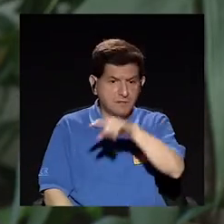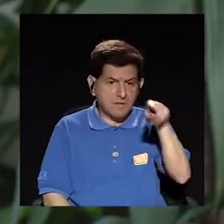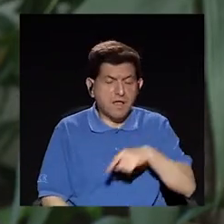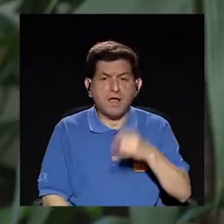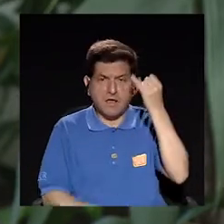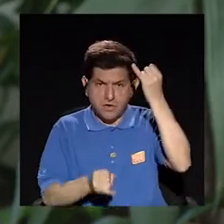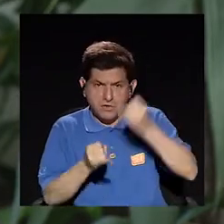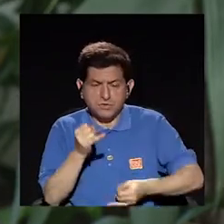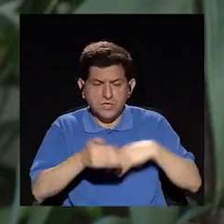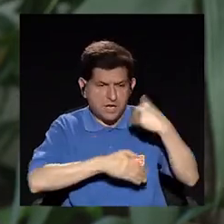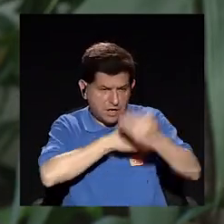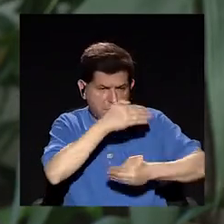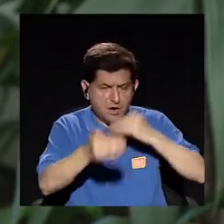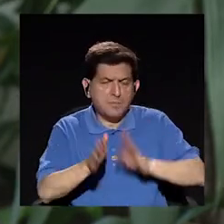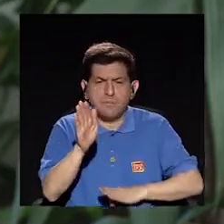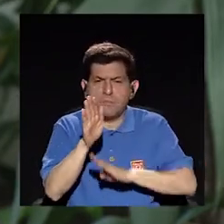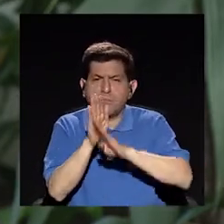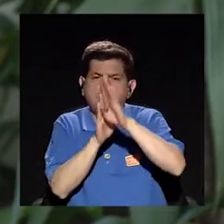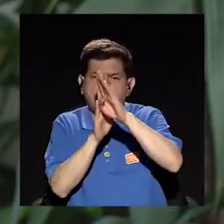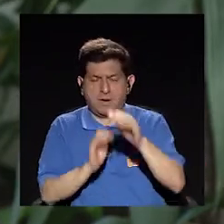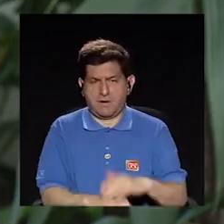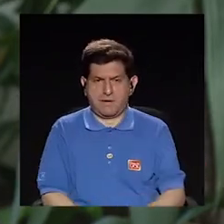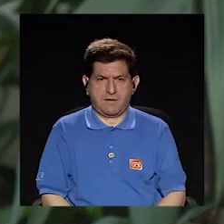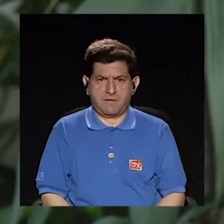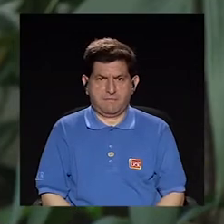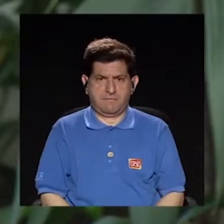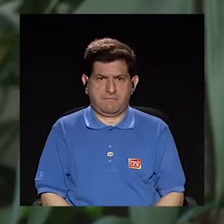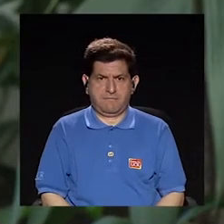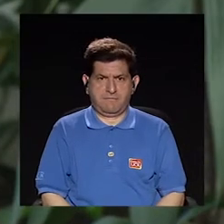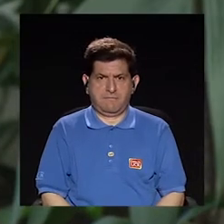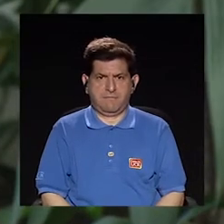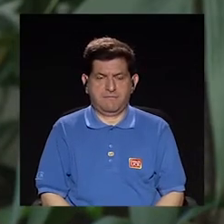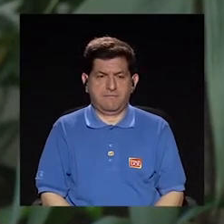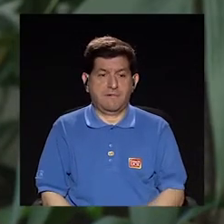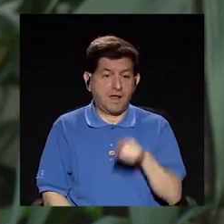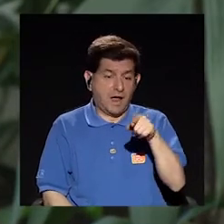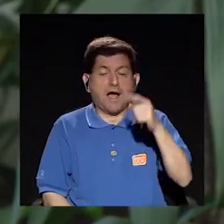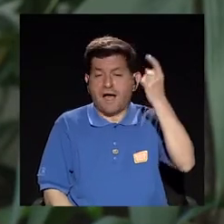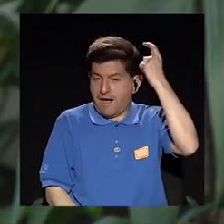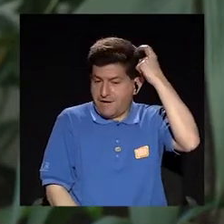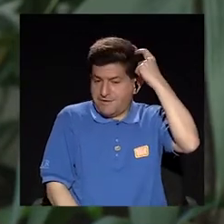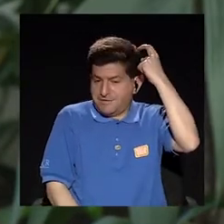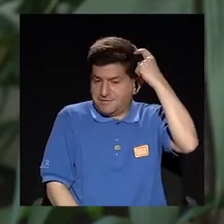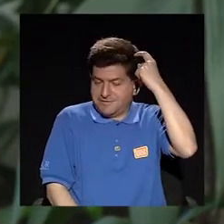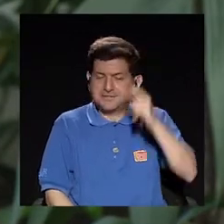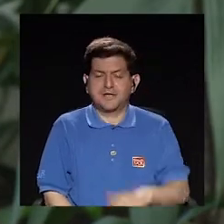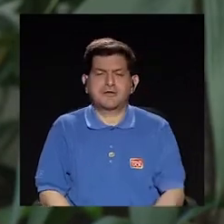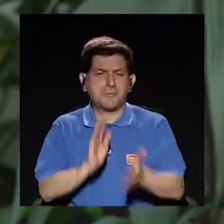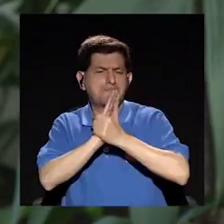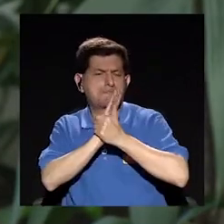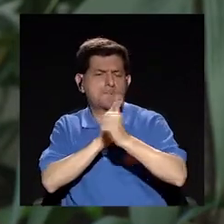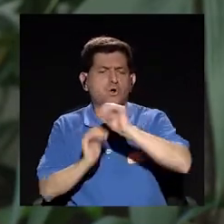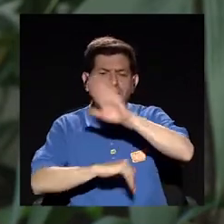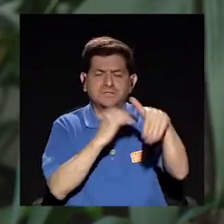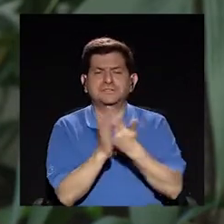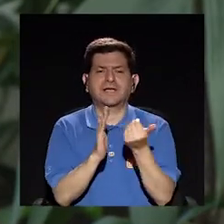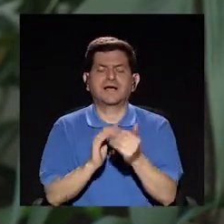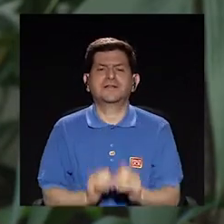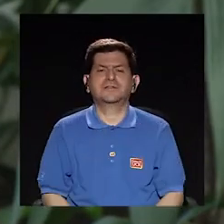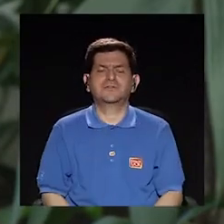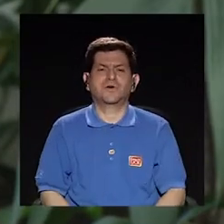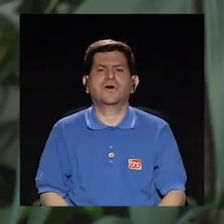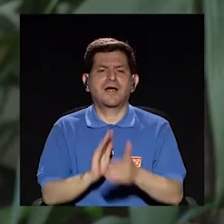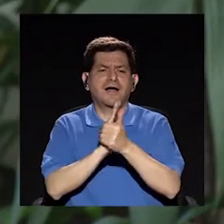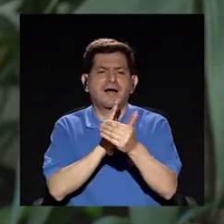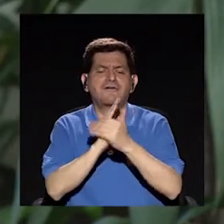que ellos finalicen su proceso de desarrollo, su cerebro tenga y potencialice todas las habilidades